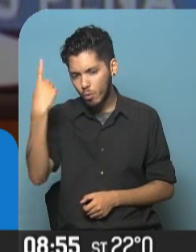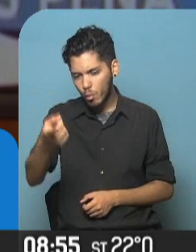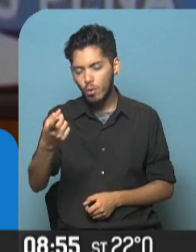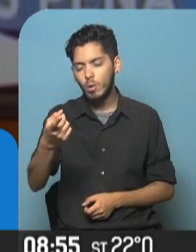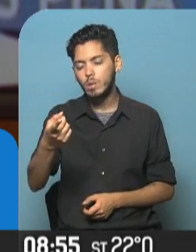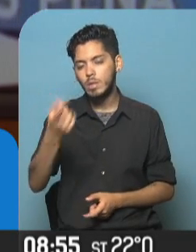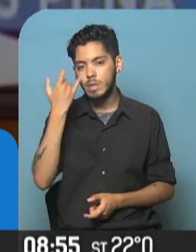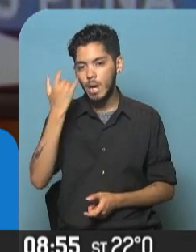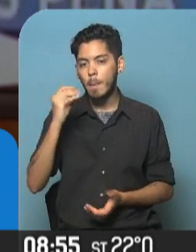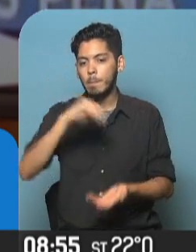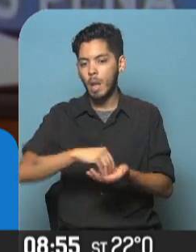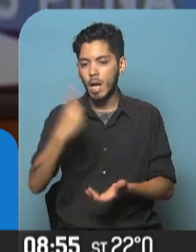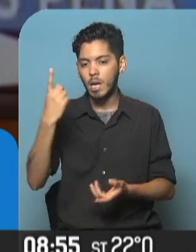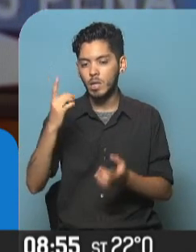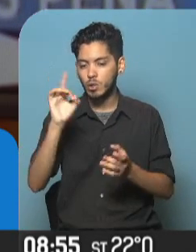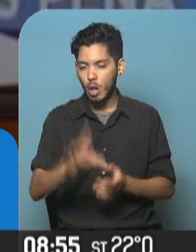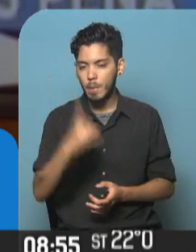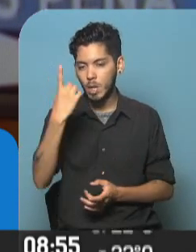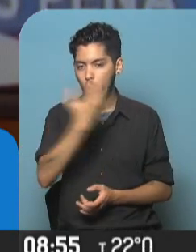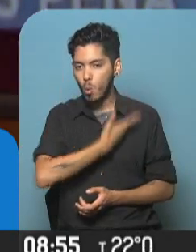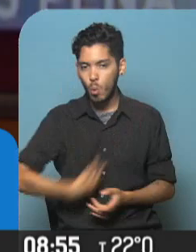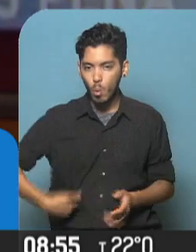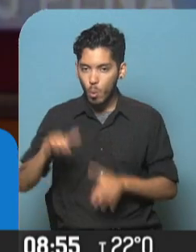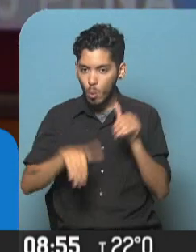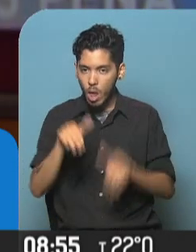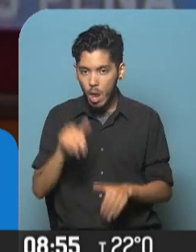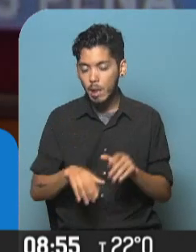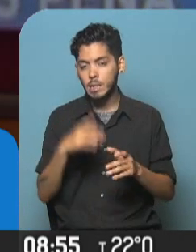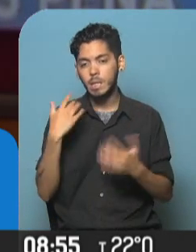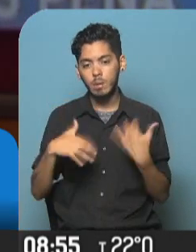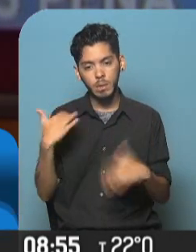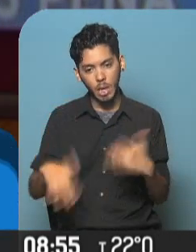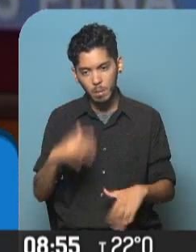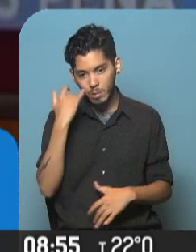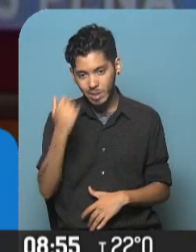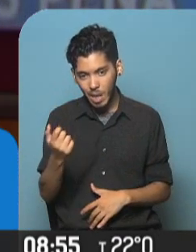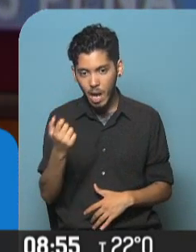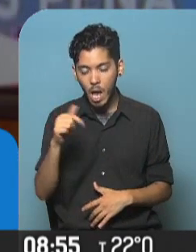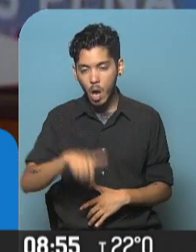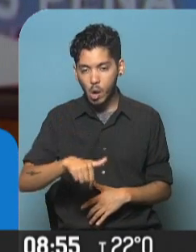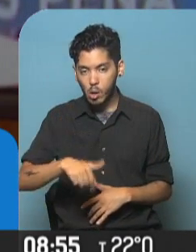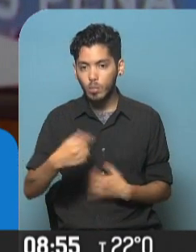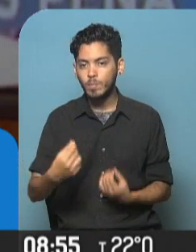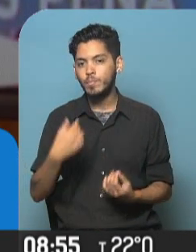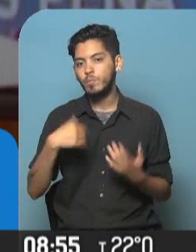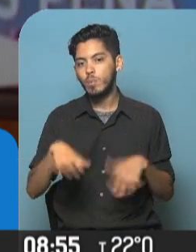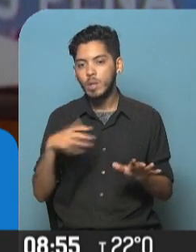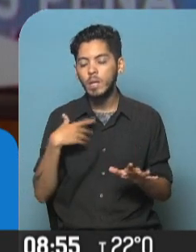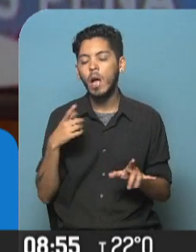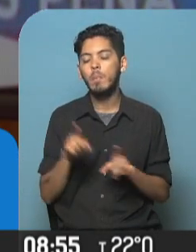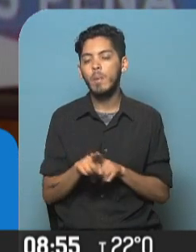gestión pero que al mismo tiempo requiere mucho mucho ritmo y bueno por ahí los acuerdos políticos